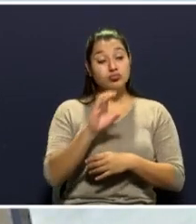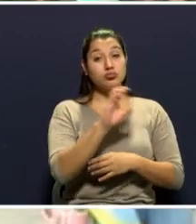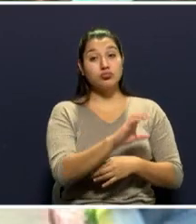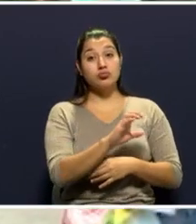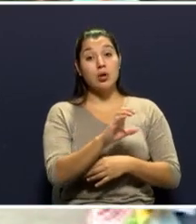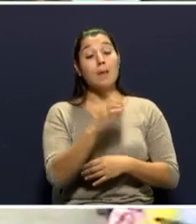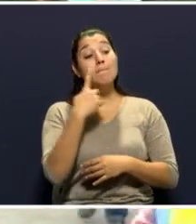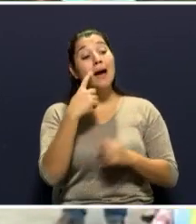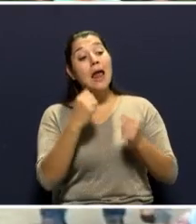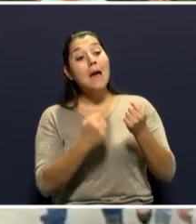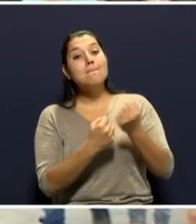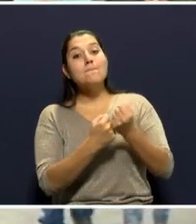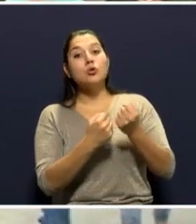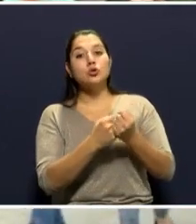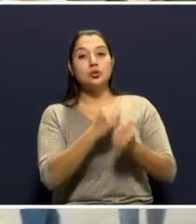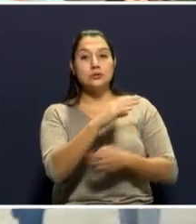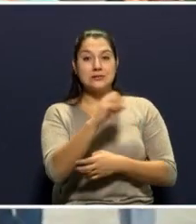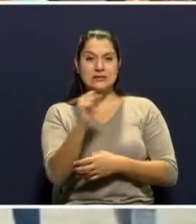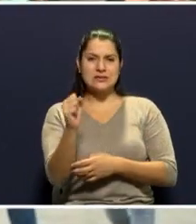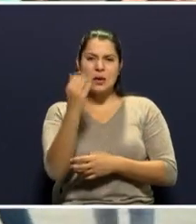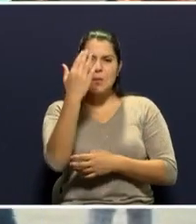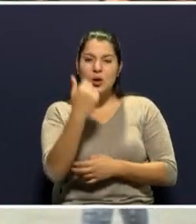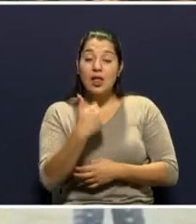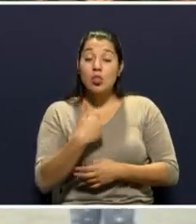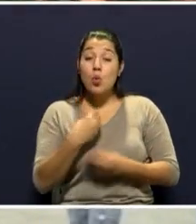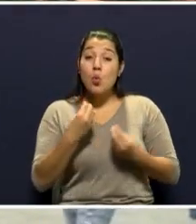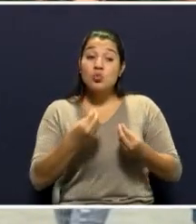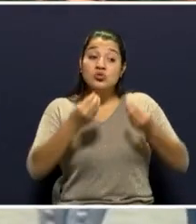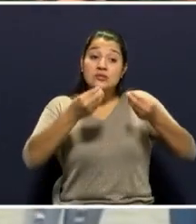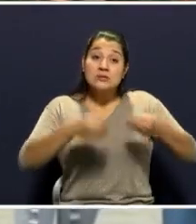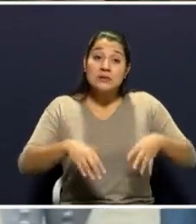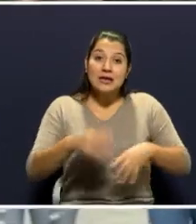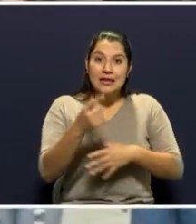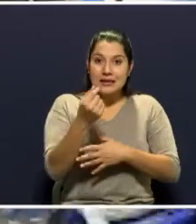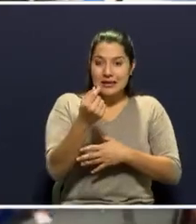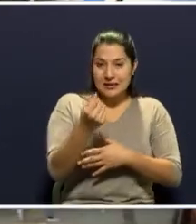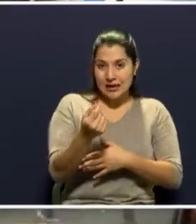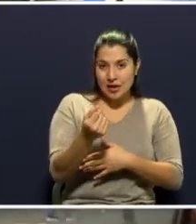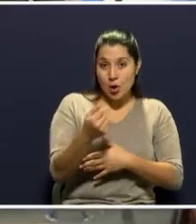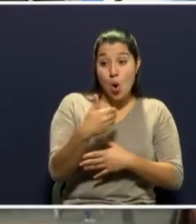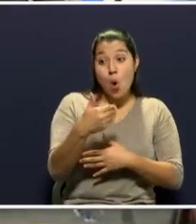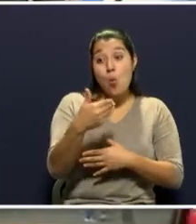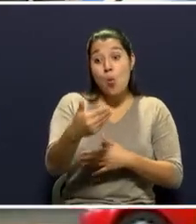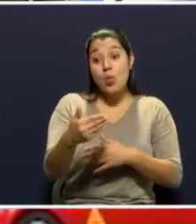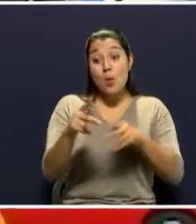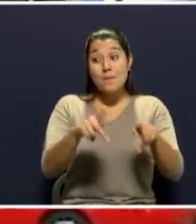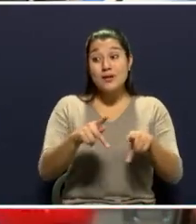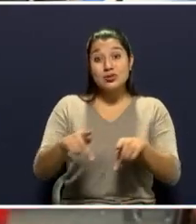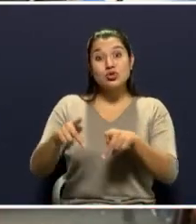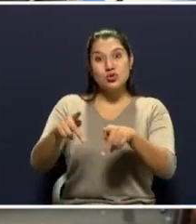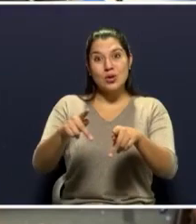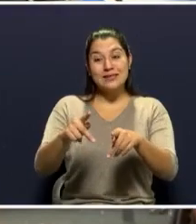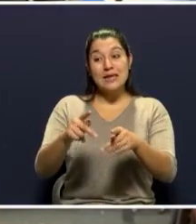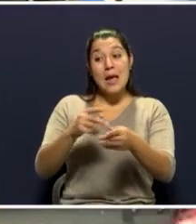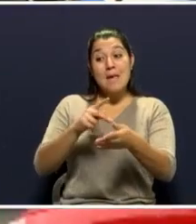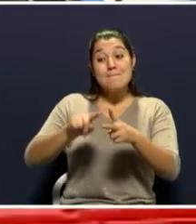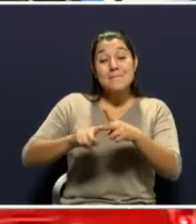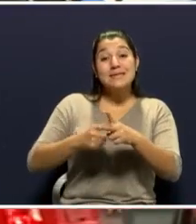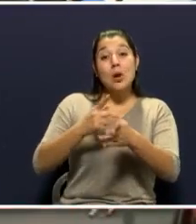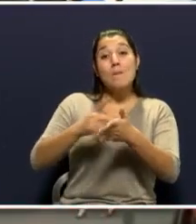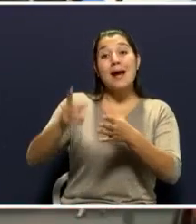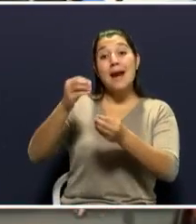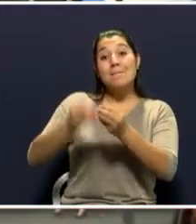las pérdidas que tuvo la institución cuando se redujo la base mínima contributiva. En la Unidad